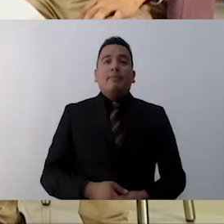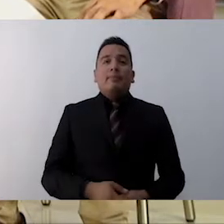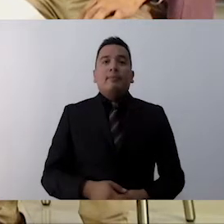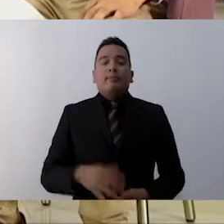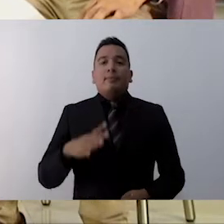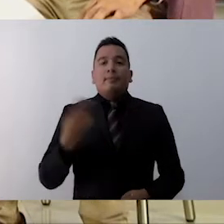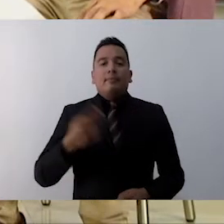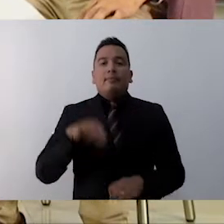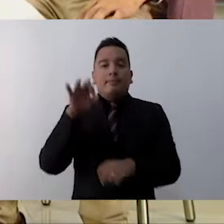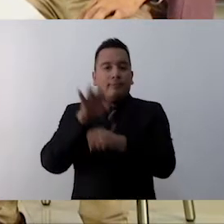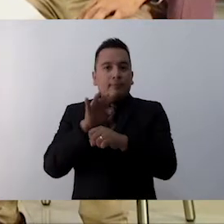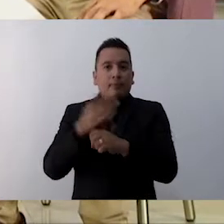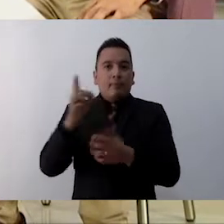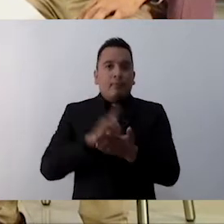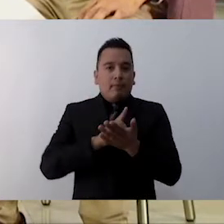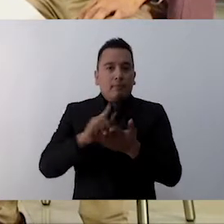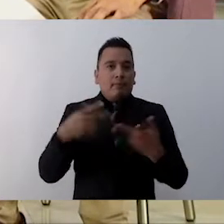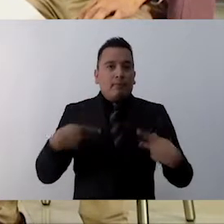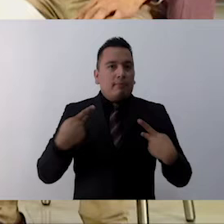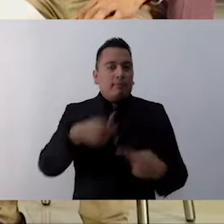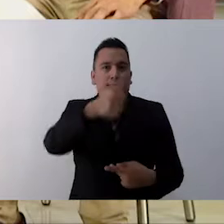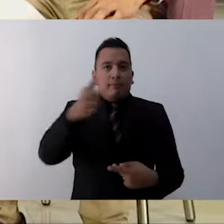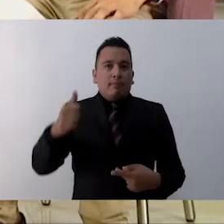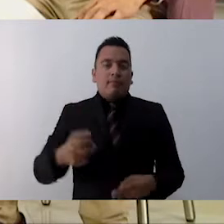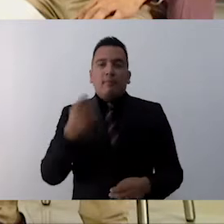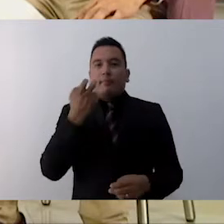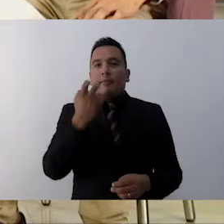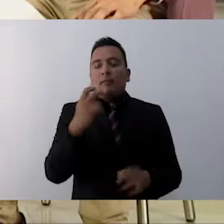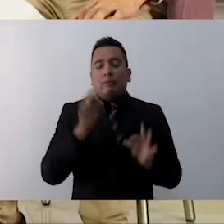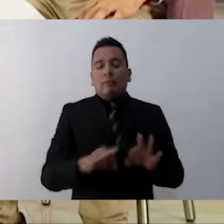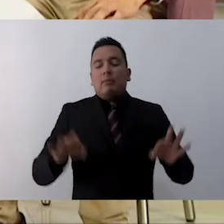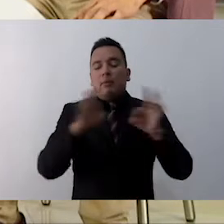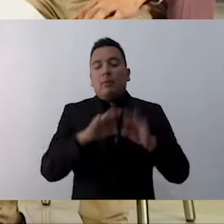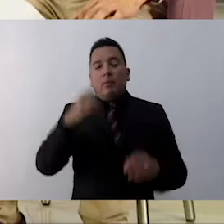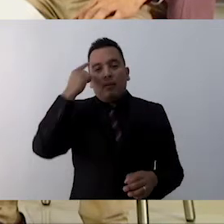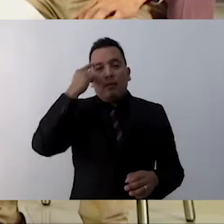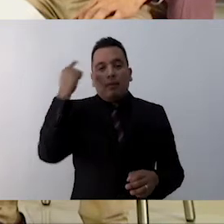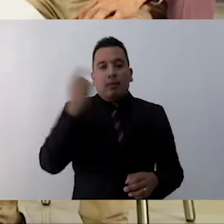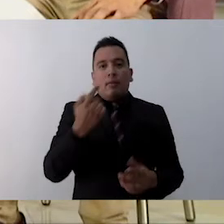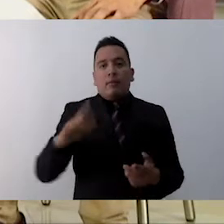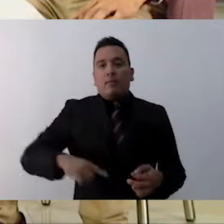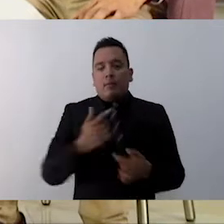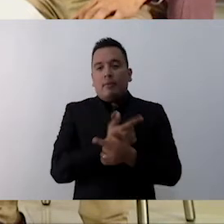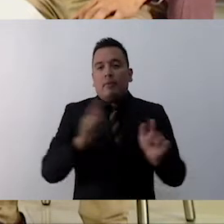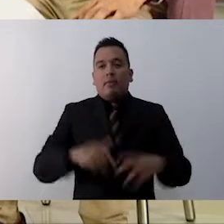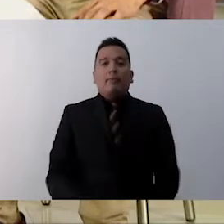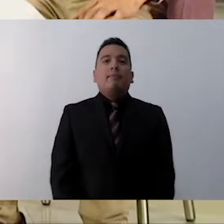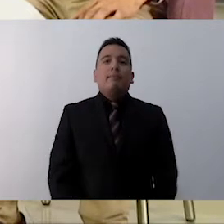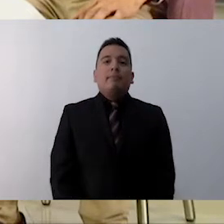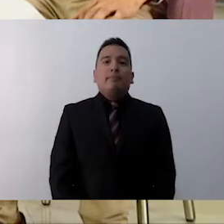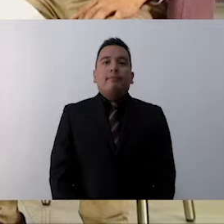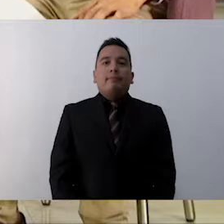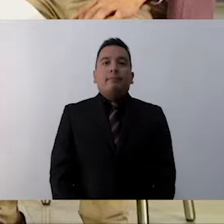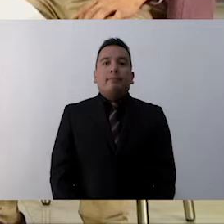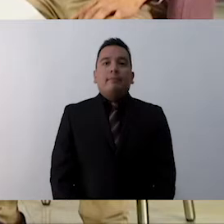momento, pues la protección y la garantía de los derechos de las personas pues es un eslabón importante de un régimen democrático.